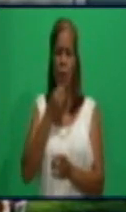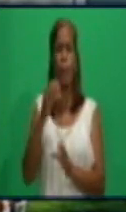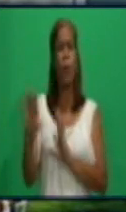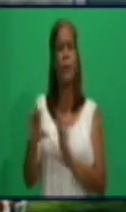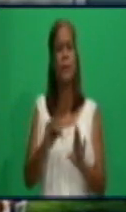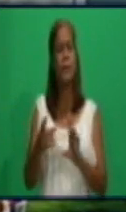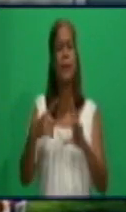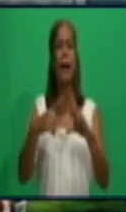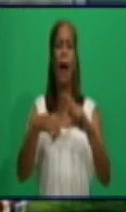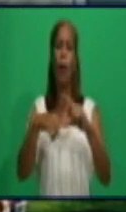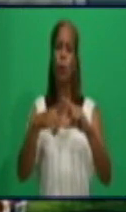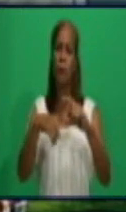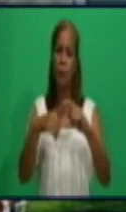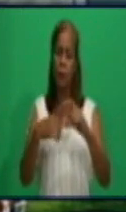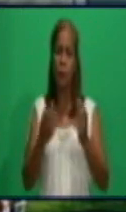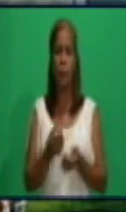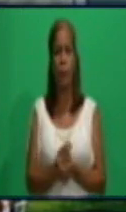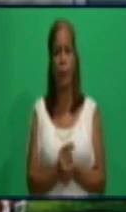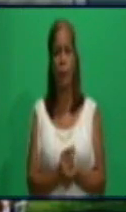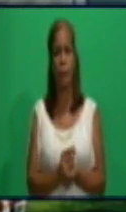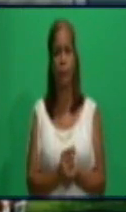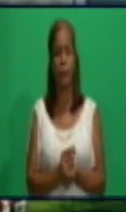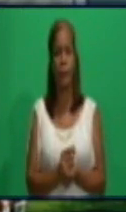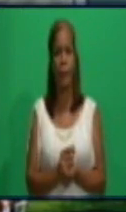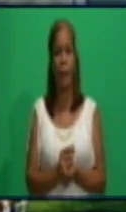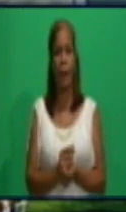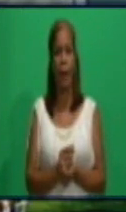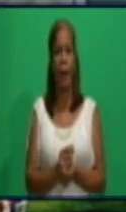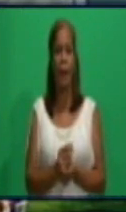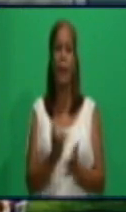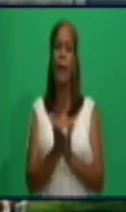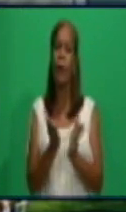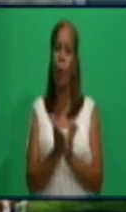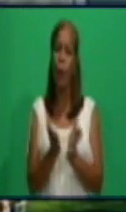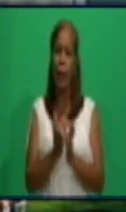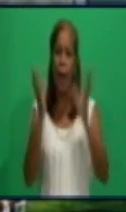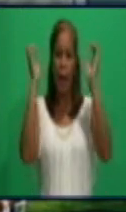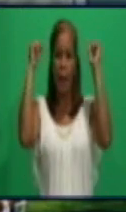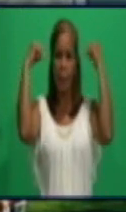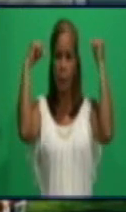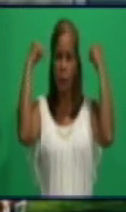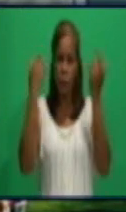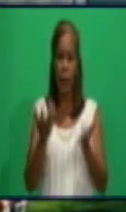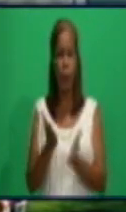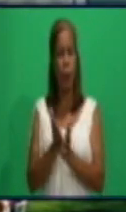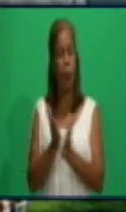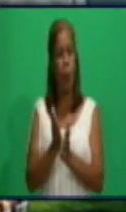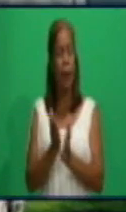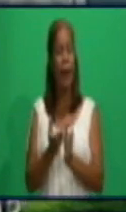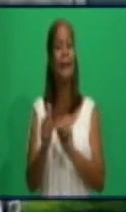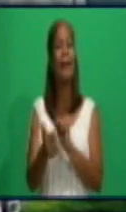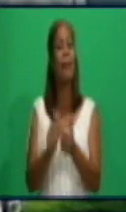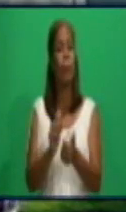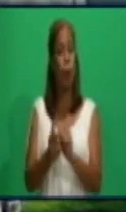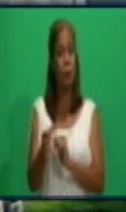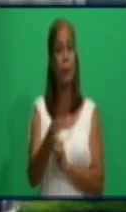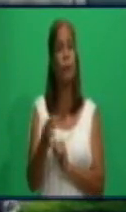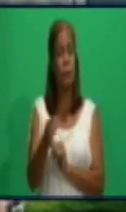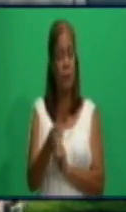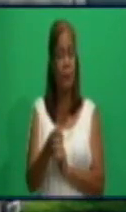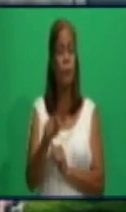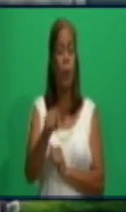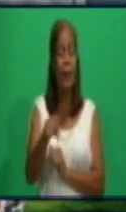mencionar la Ciudad Escolar Camilo Cienfuegos, la EI de Pedro Batista, son los sitios de